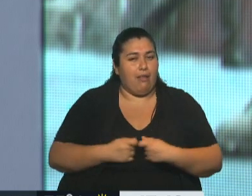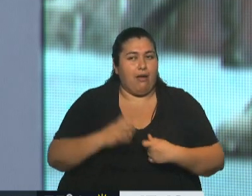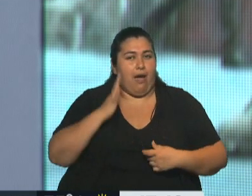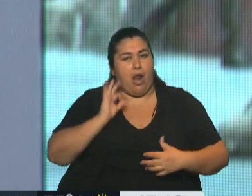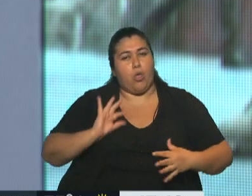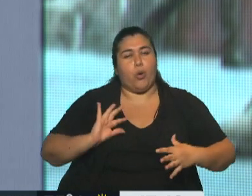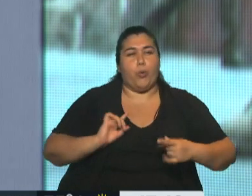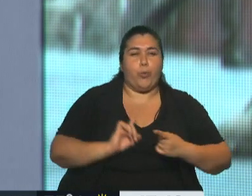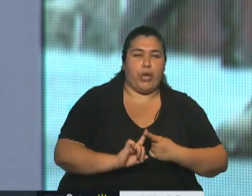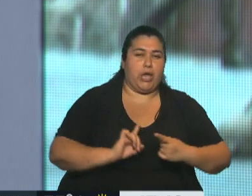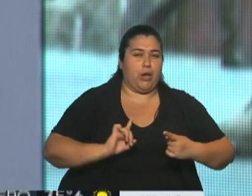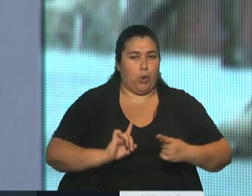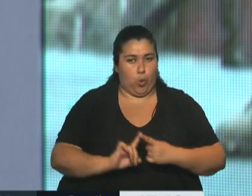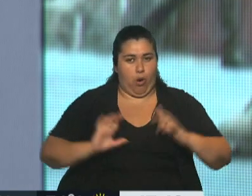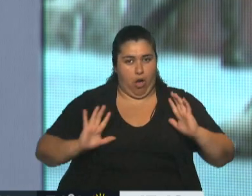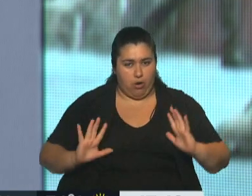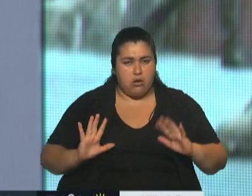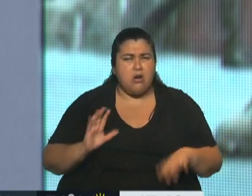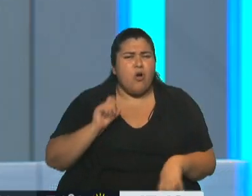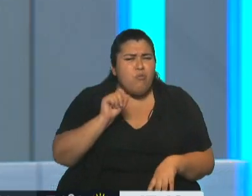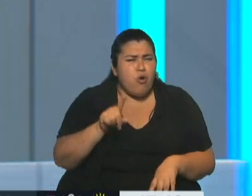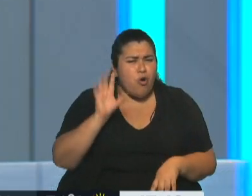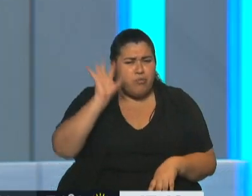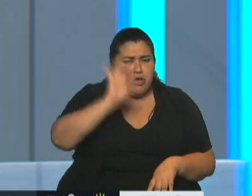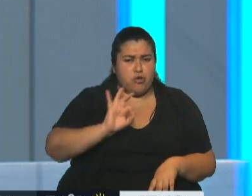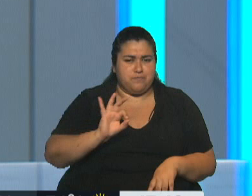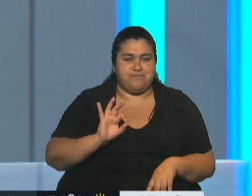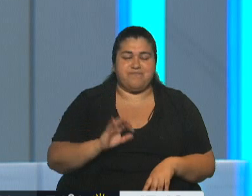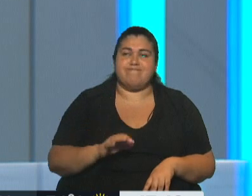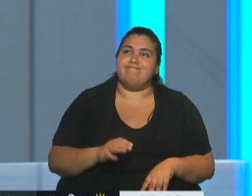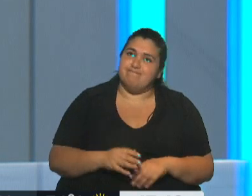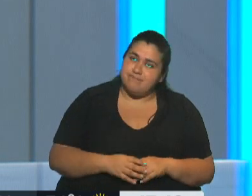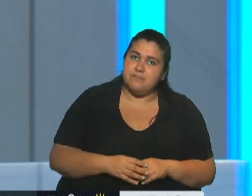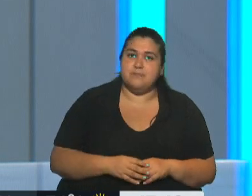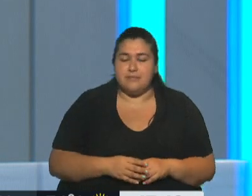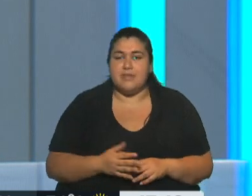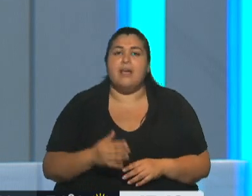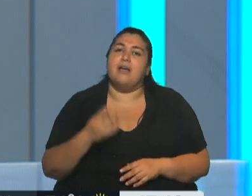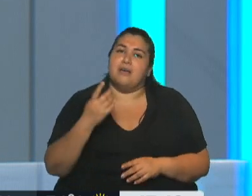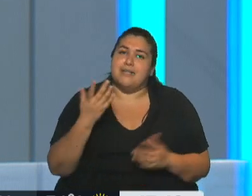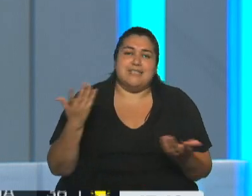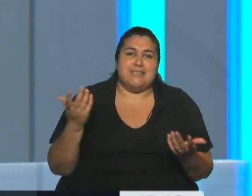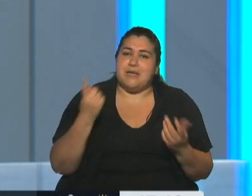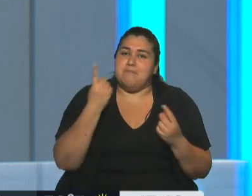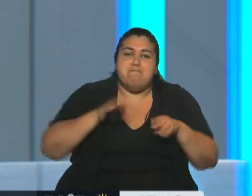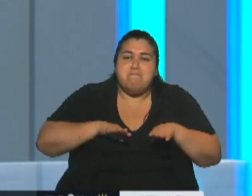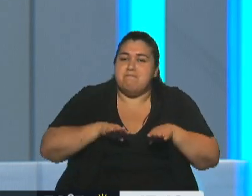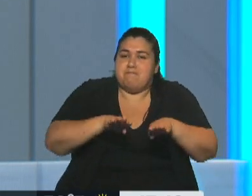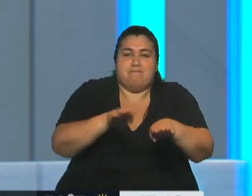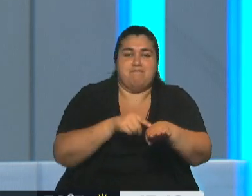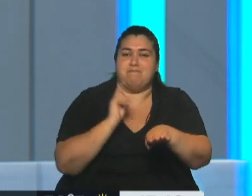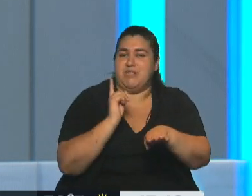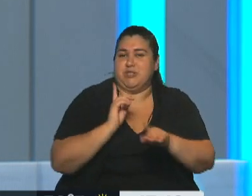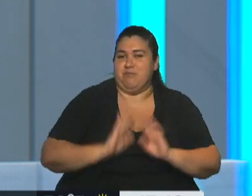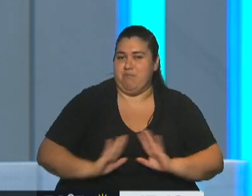vínculos non santos, digamos, entre estos distintos sectores. ¿Cómo ves eso vos? No, yo veo que ahí se suceden las dos cosas al mismo tiempo. O sea, hay